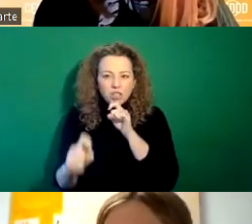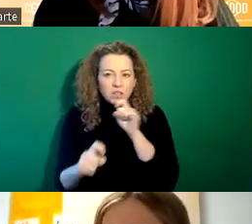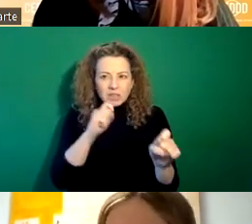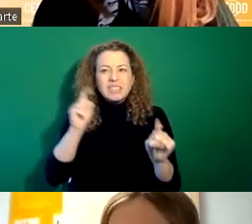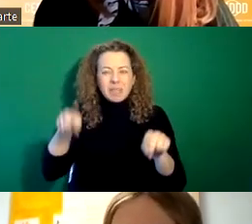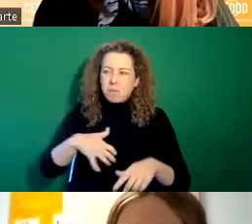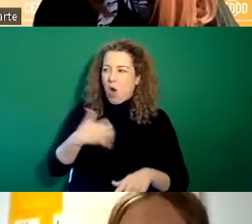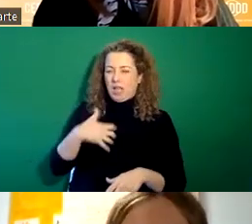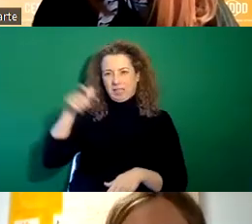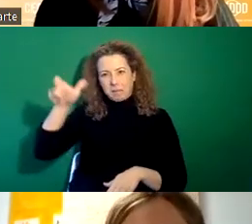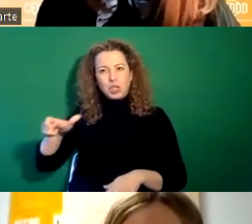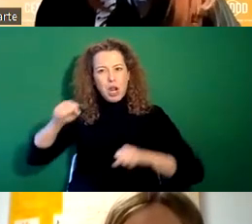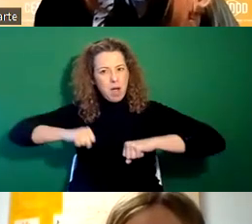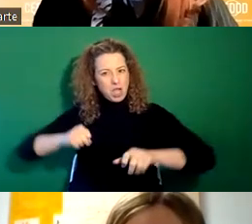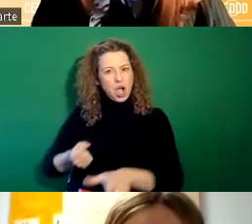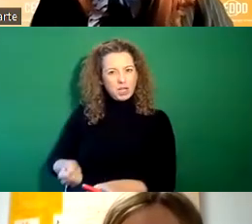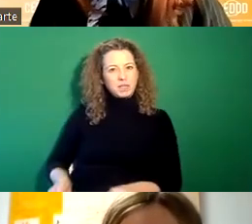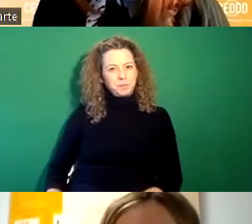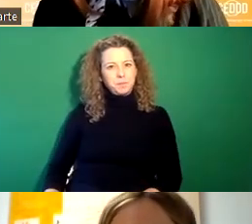les molestaba.